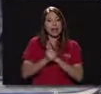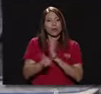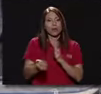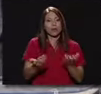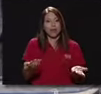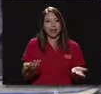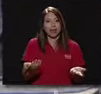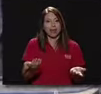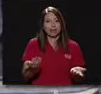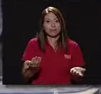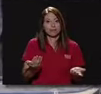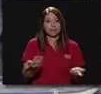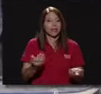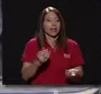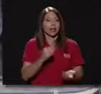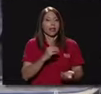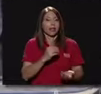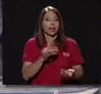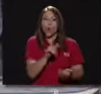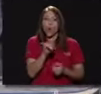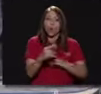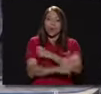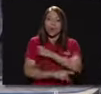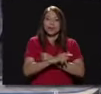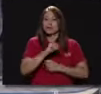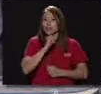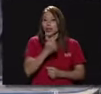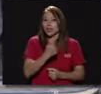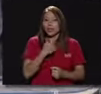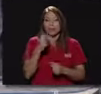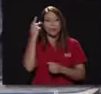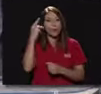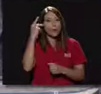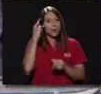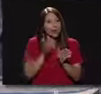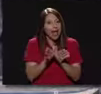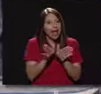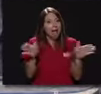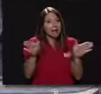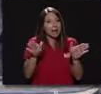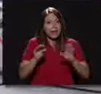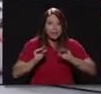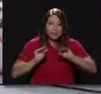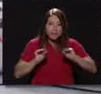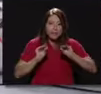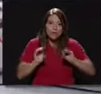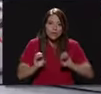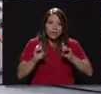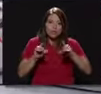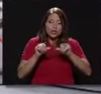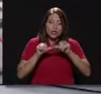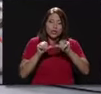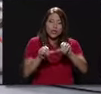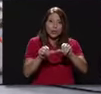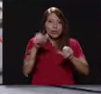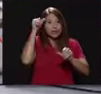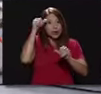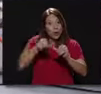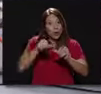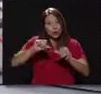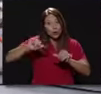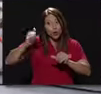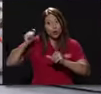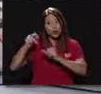habilidad. Tampoco tenemos como país una política amplia de formación continua. Recordemos que en los otros